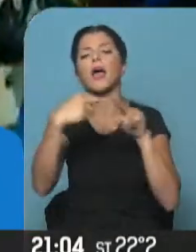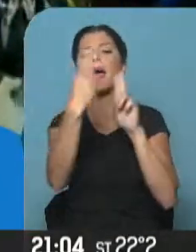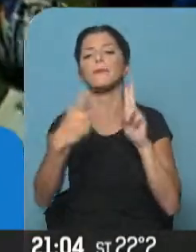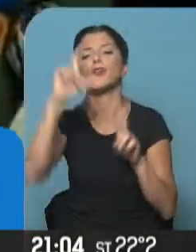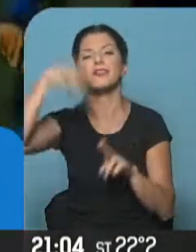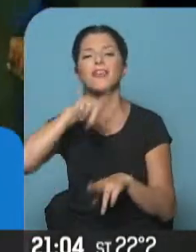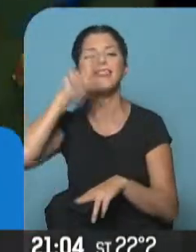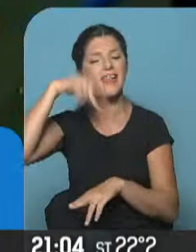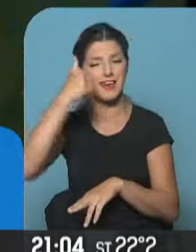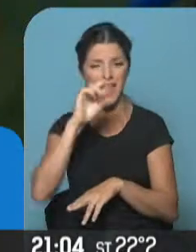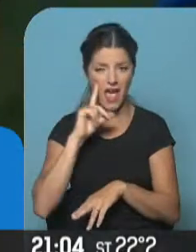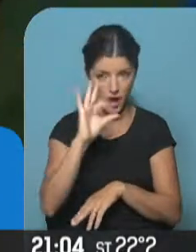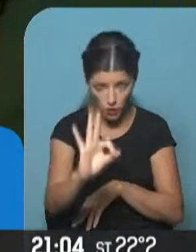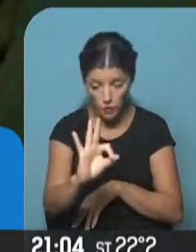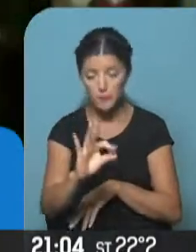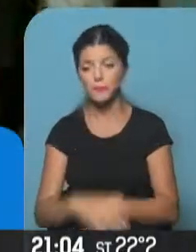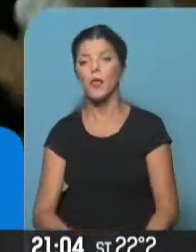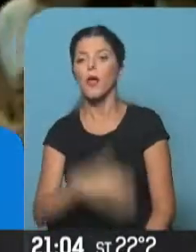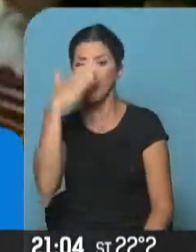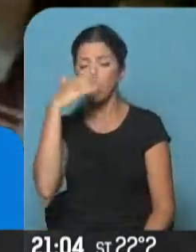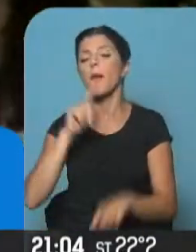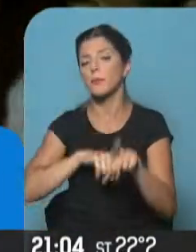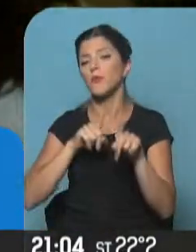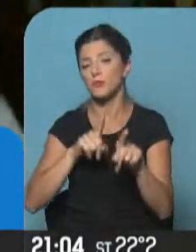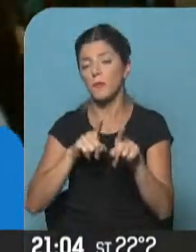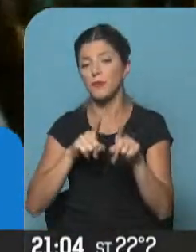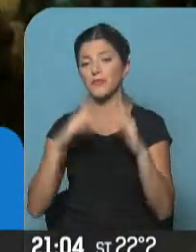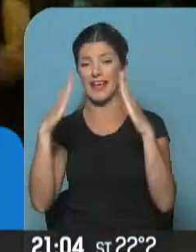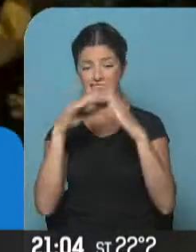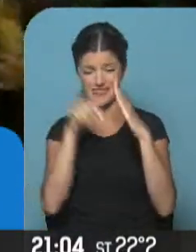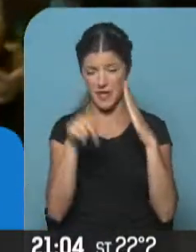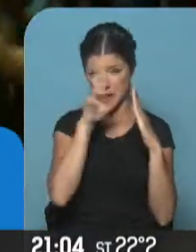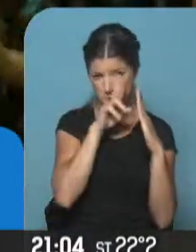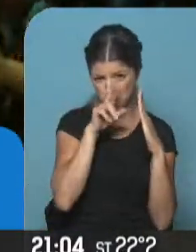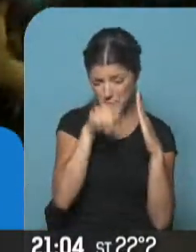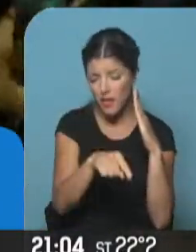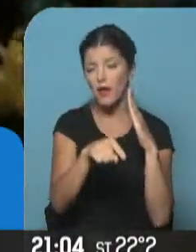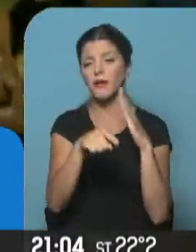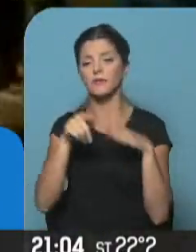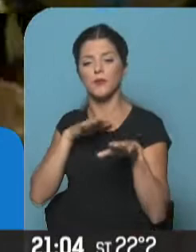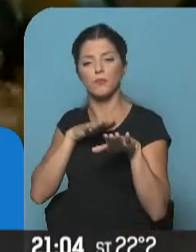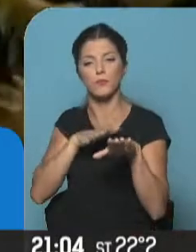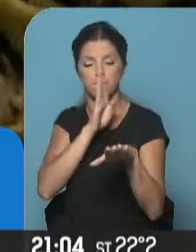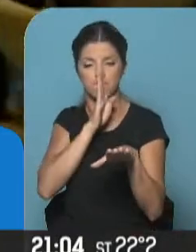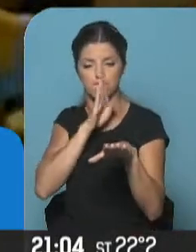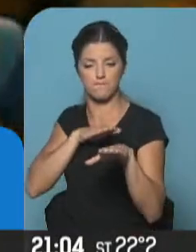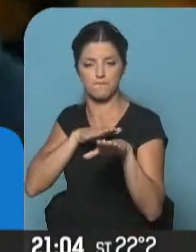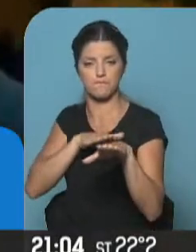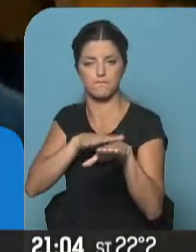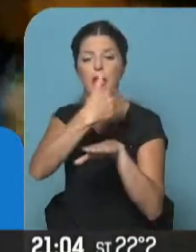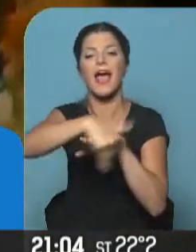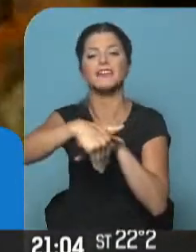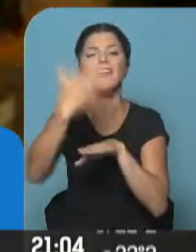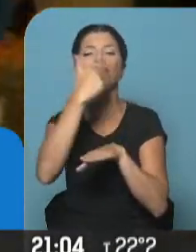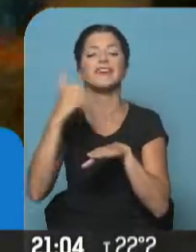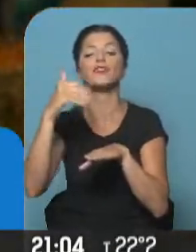511. Pasaron haciendo un respetuoso silencio frente a la casa de la familia de la víctima en la calle 510 para luego volver a